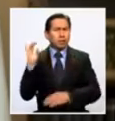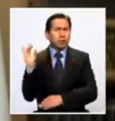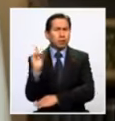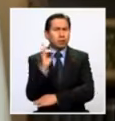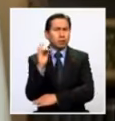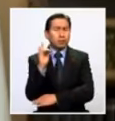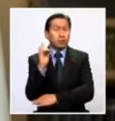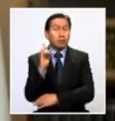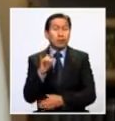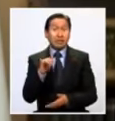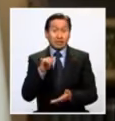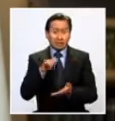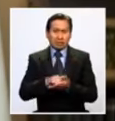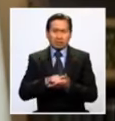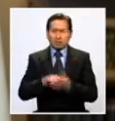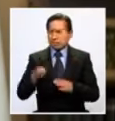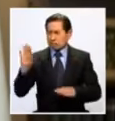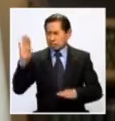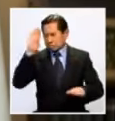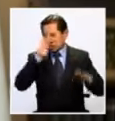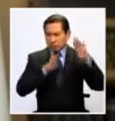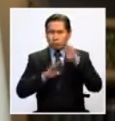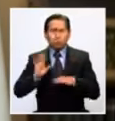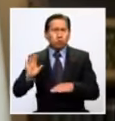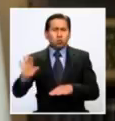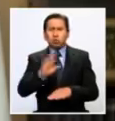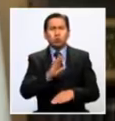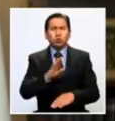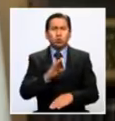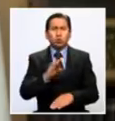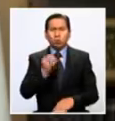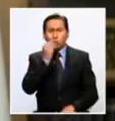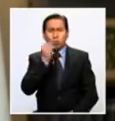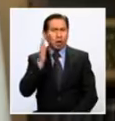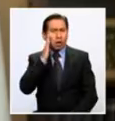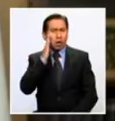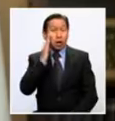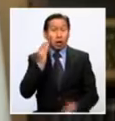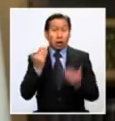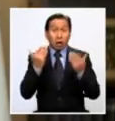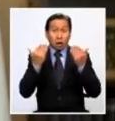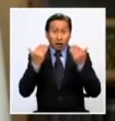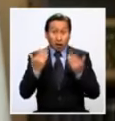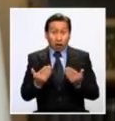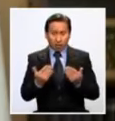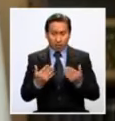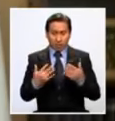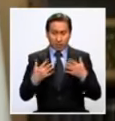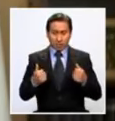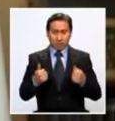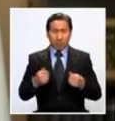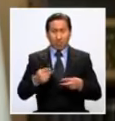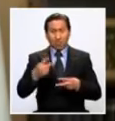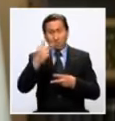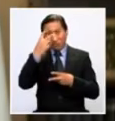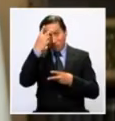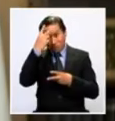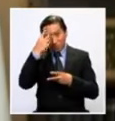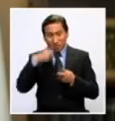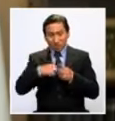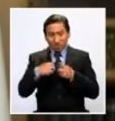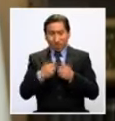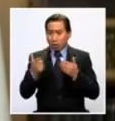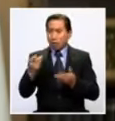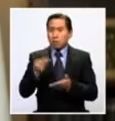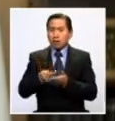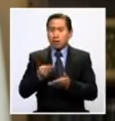eso la gran preocupación en los hogares. En este momento, aparte de la salud y el virus, es la falta de